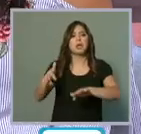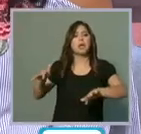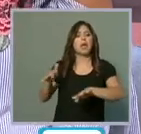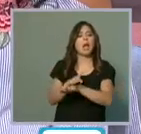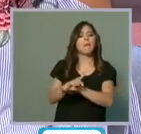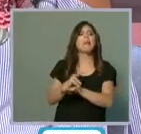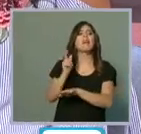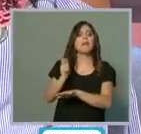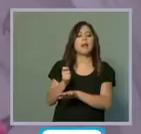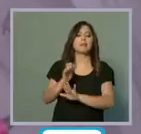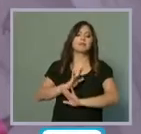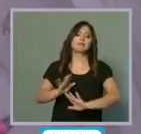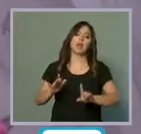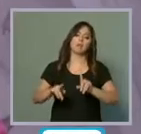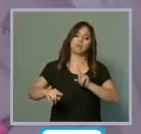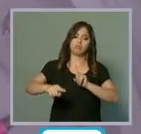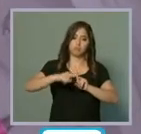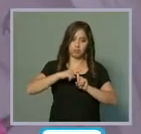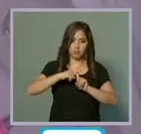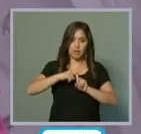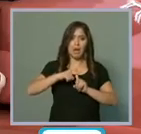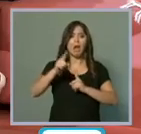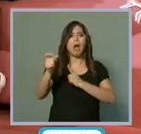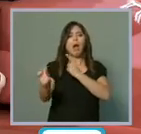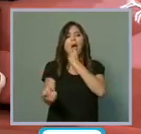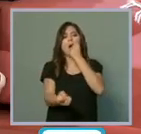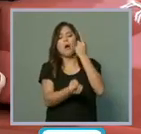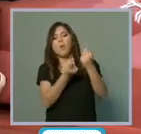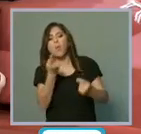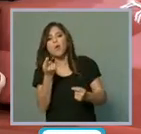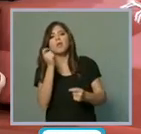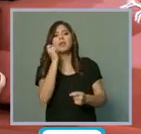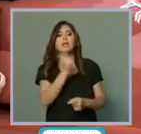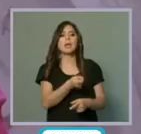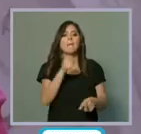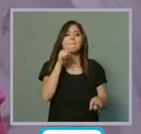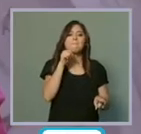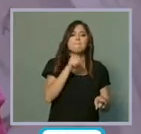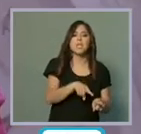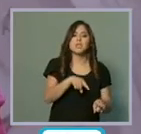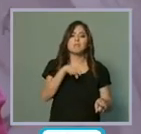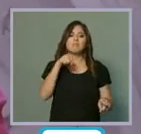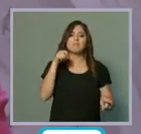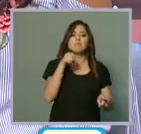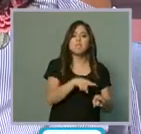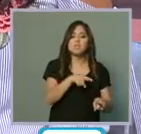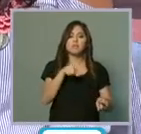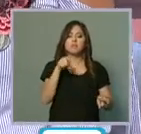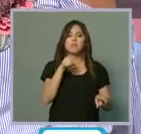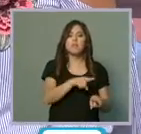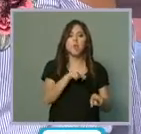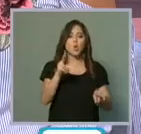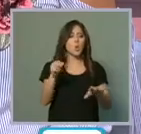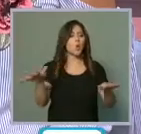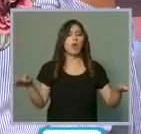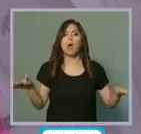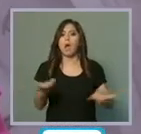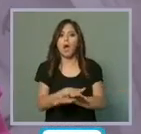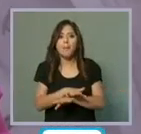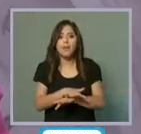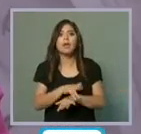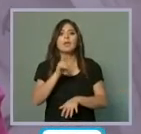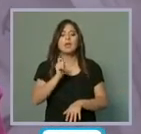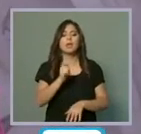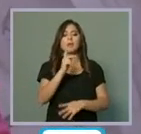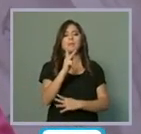positivo. Por supuesto que a veces sabemos algunos que nos tropezamos con la misma piedra muchas veces. Y ahí entramos en un terreno que en el